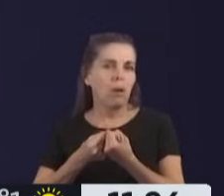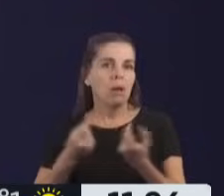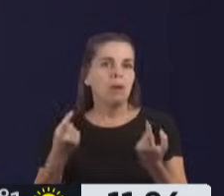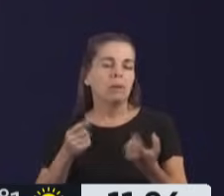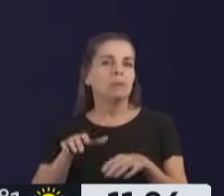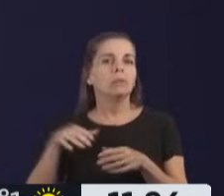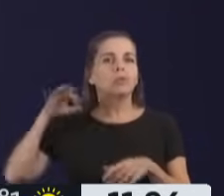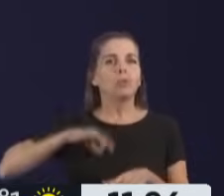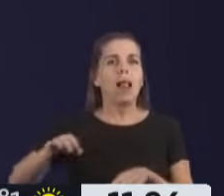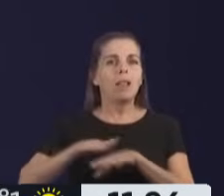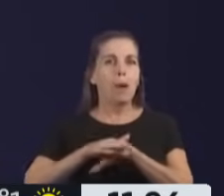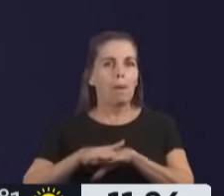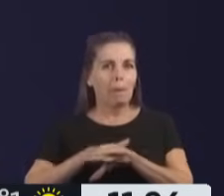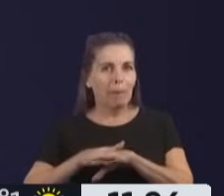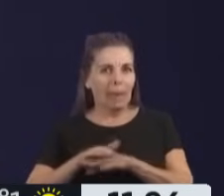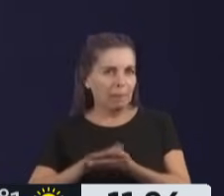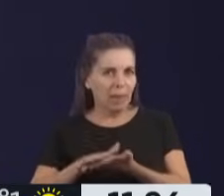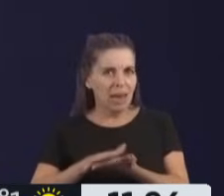se quiere, es una